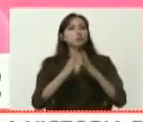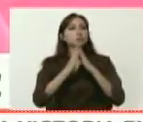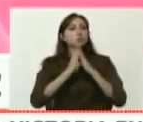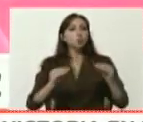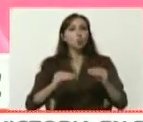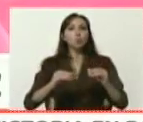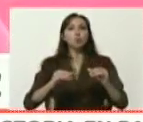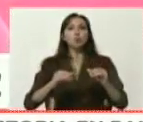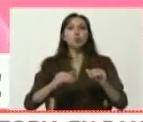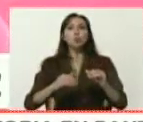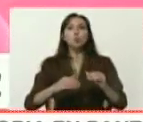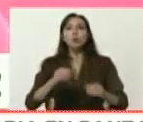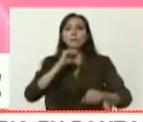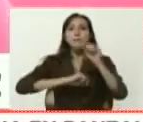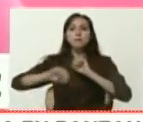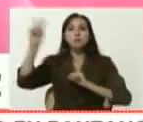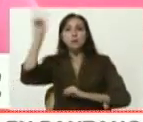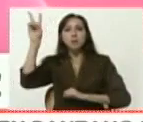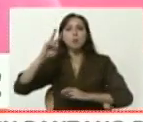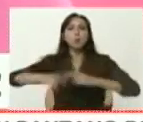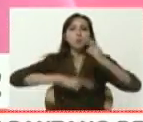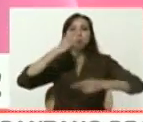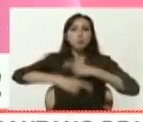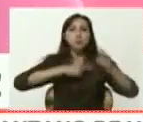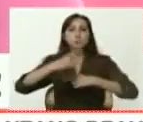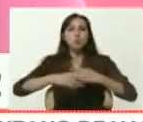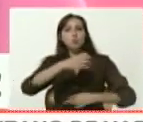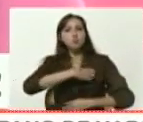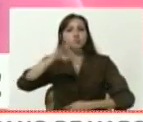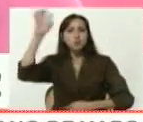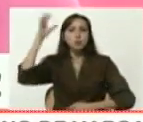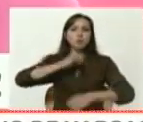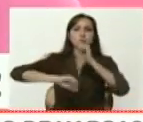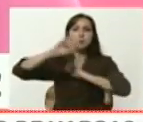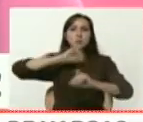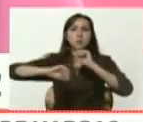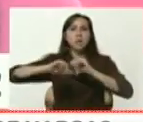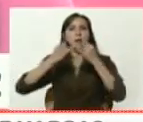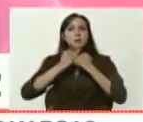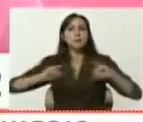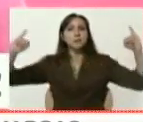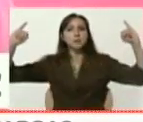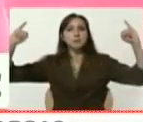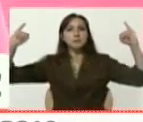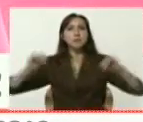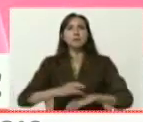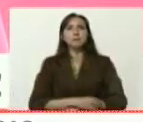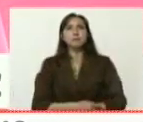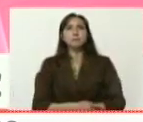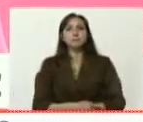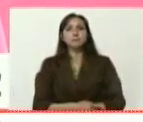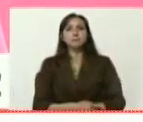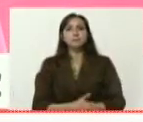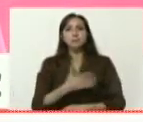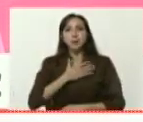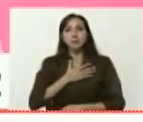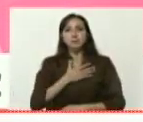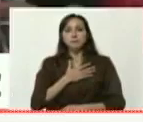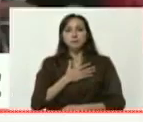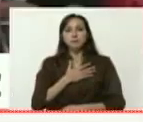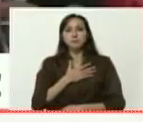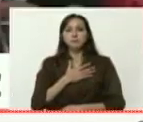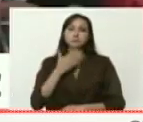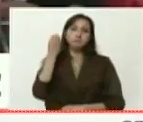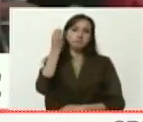revolución, defendiendo a Venezuela, defendiendo su soberanía, defendiendo su independencia. Así que para mí,